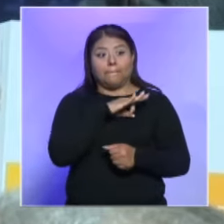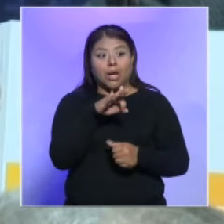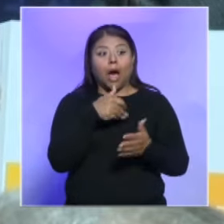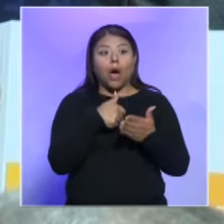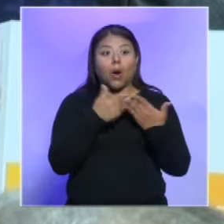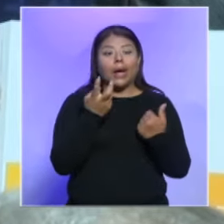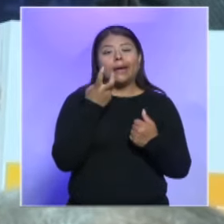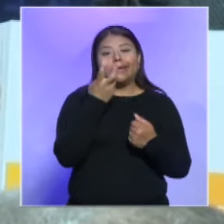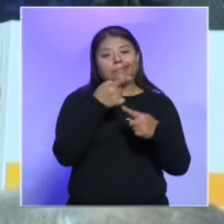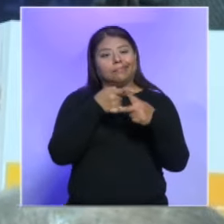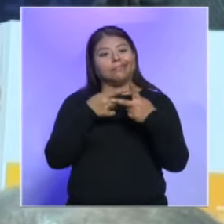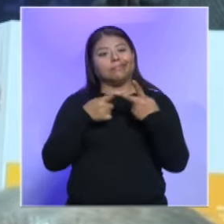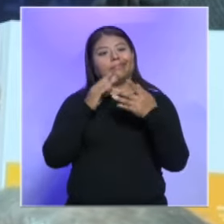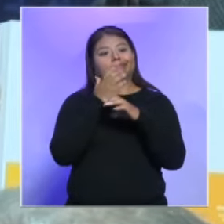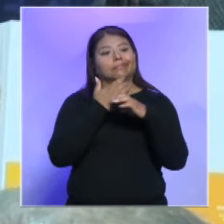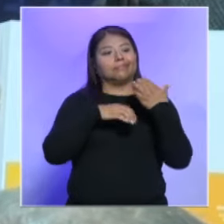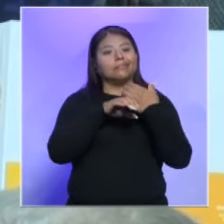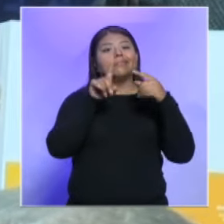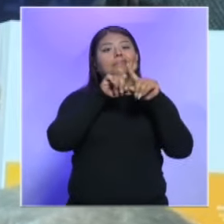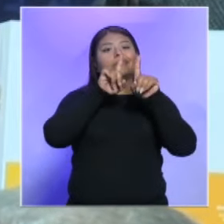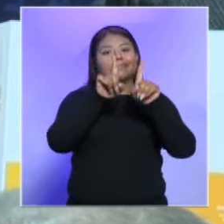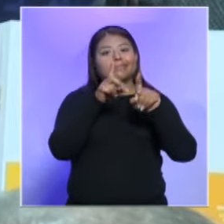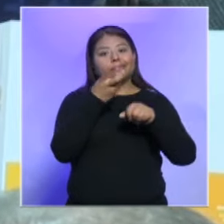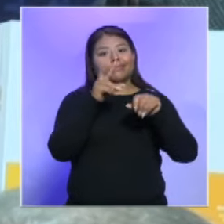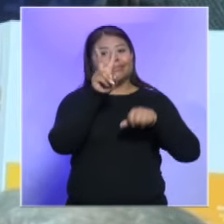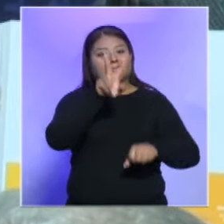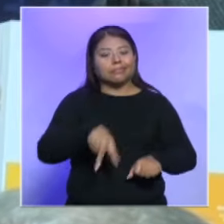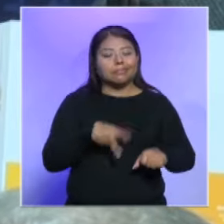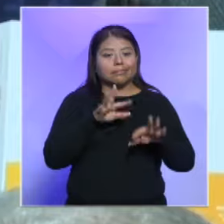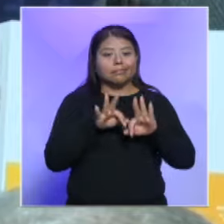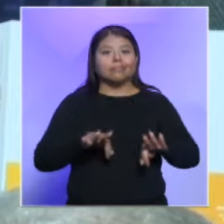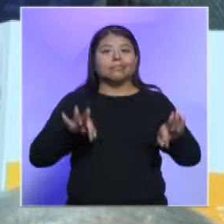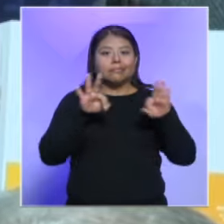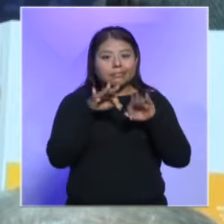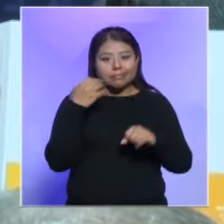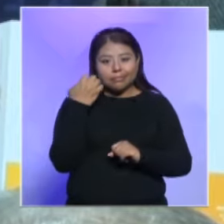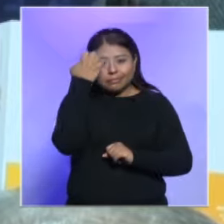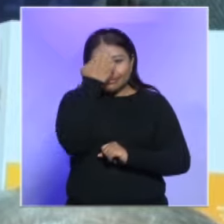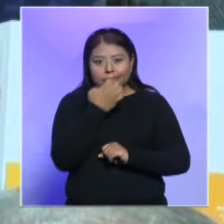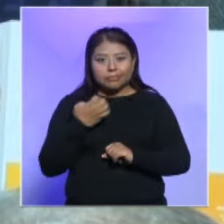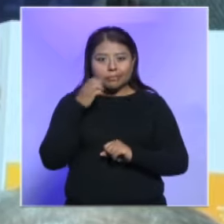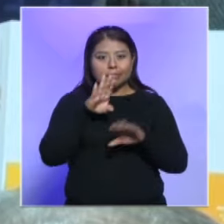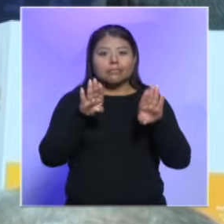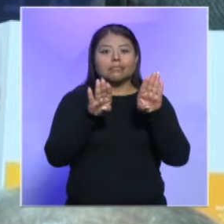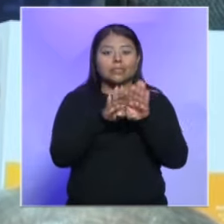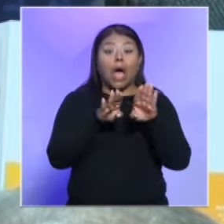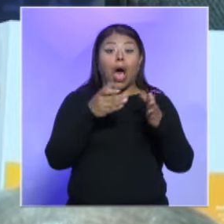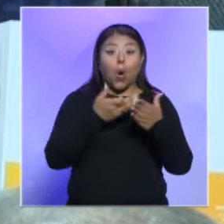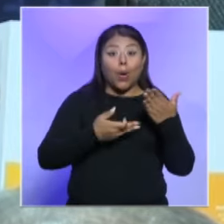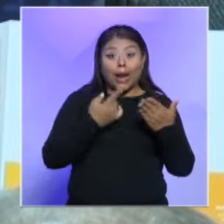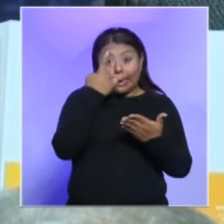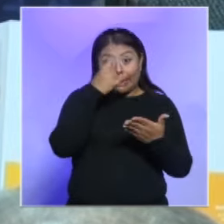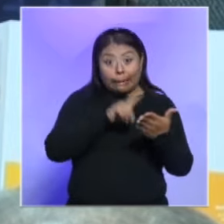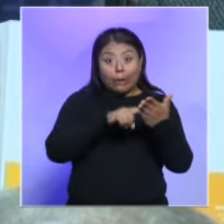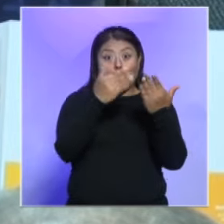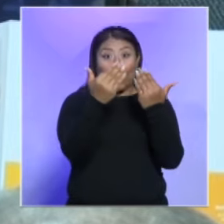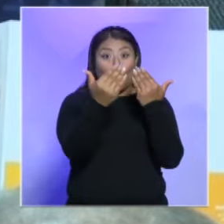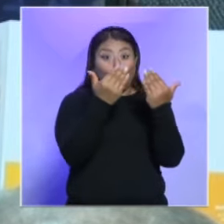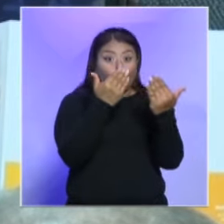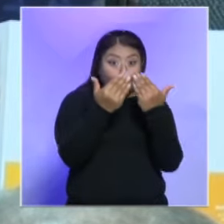importantes, y creo que este índice hace muy factible que una reforma constitucional